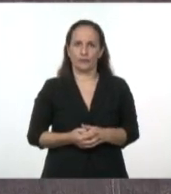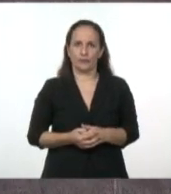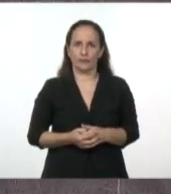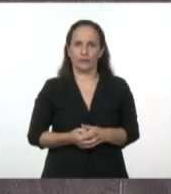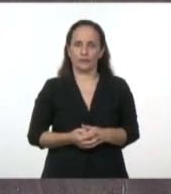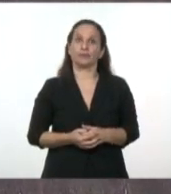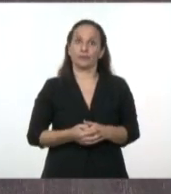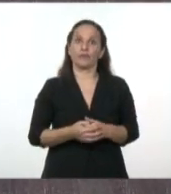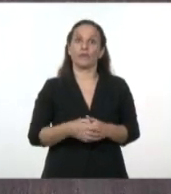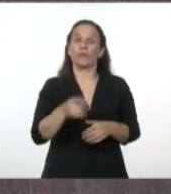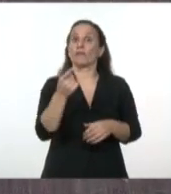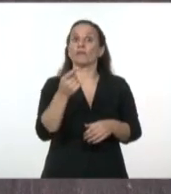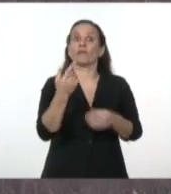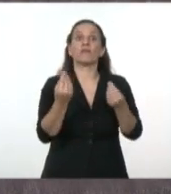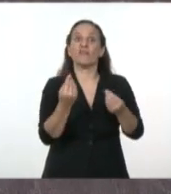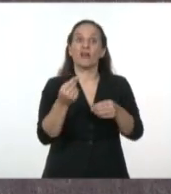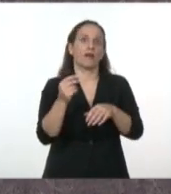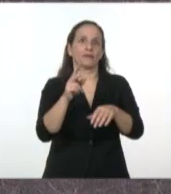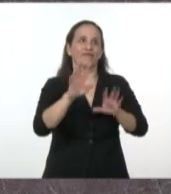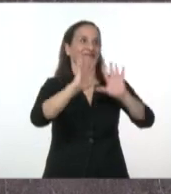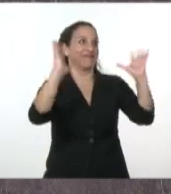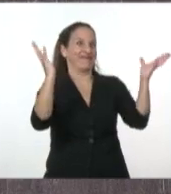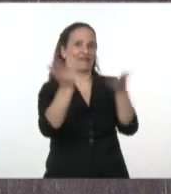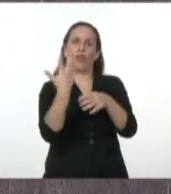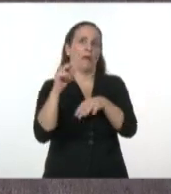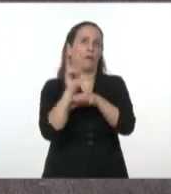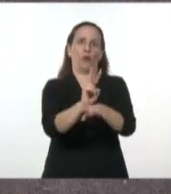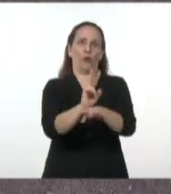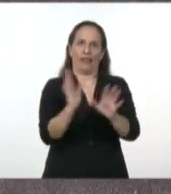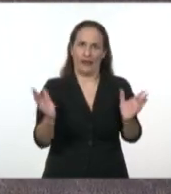hay que cuidar el medio ambiente.